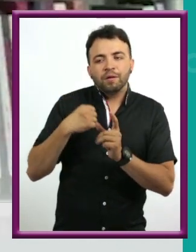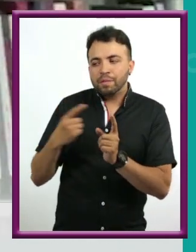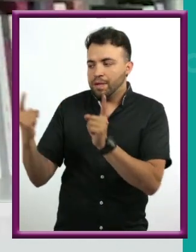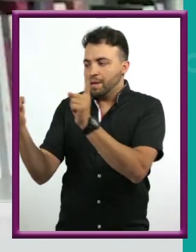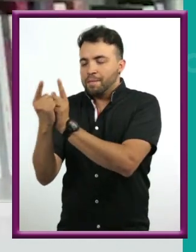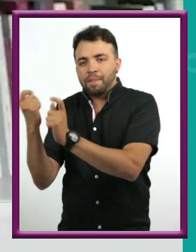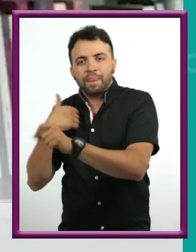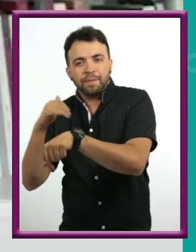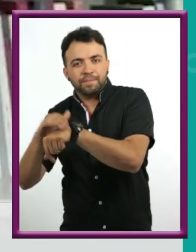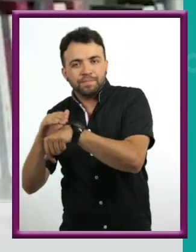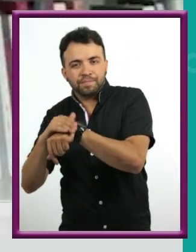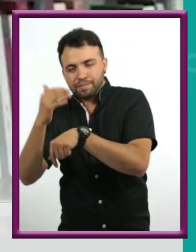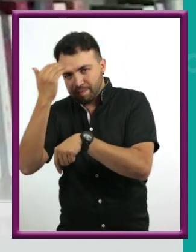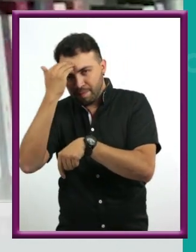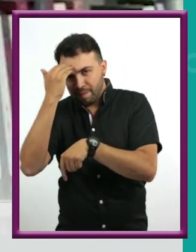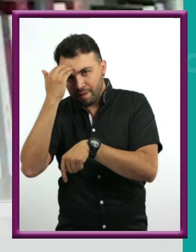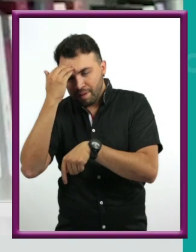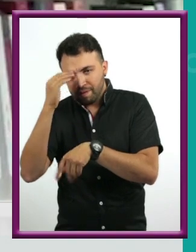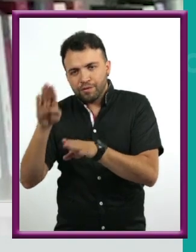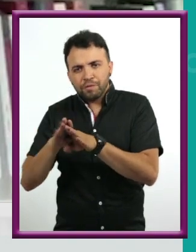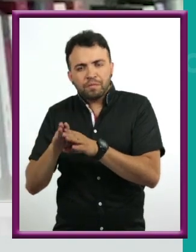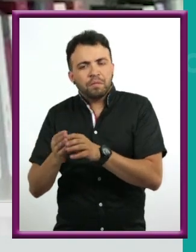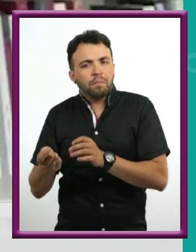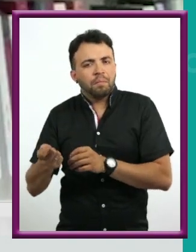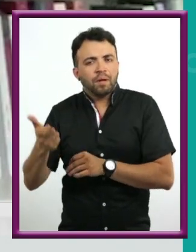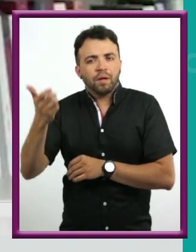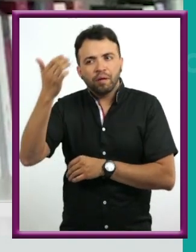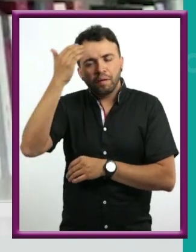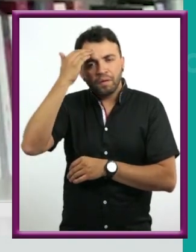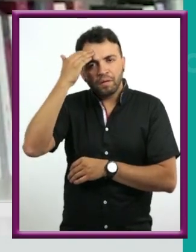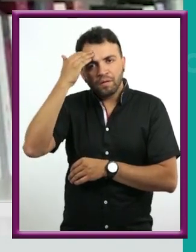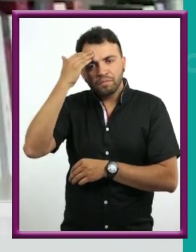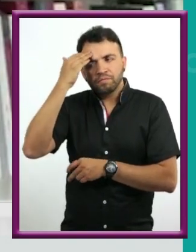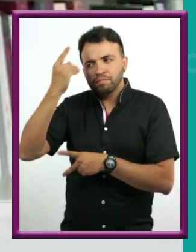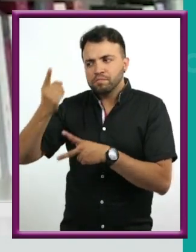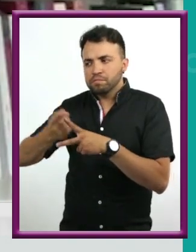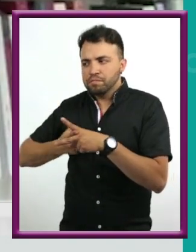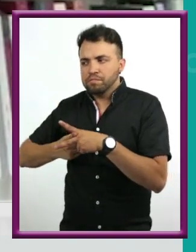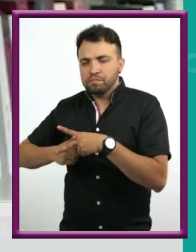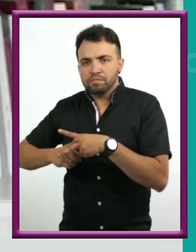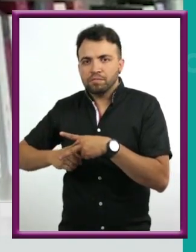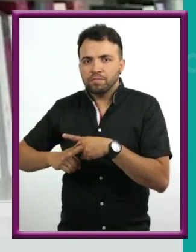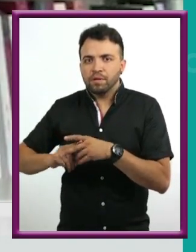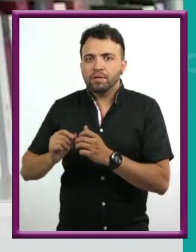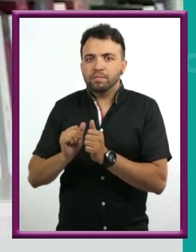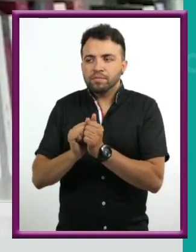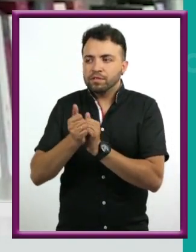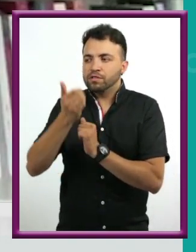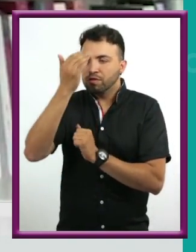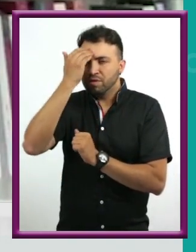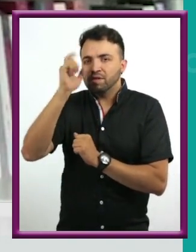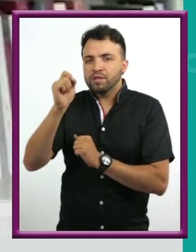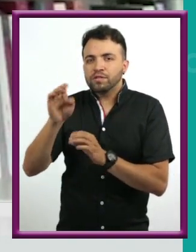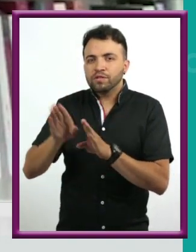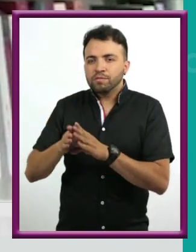cómo es un amigo, ¿no? A una persona que conoces, la vas conociendo en la medida en que vas escuchándolo